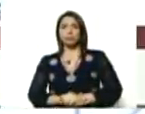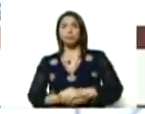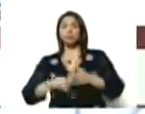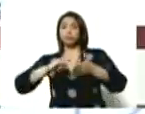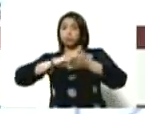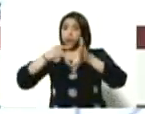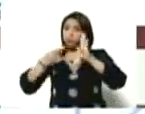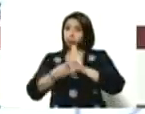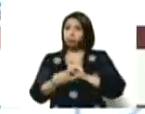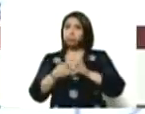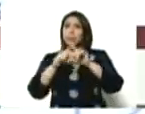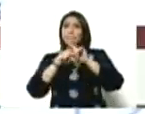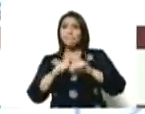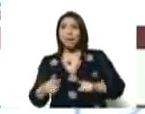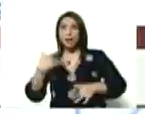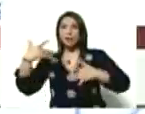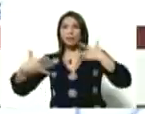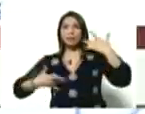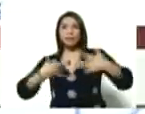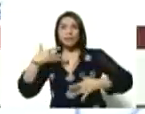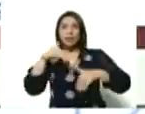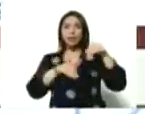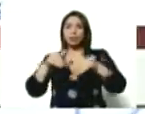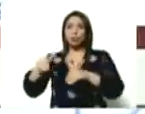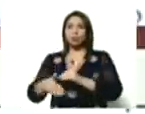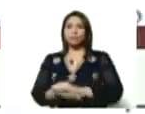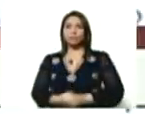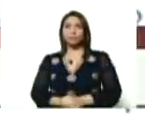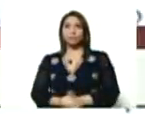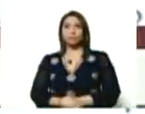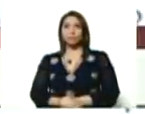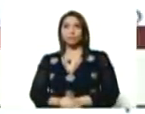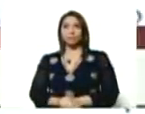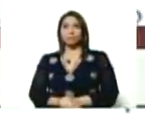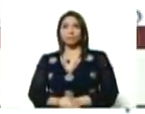técnicos para el evento electoral.